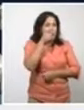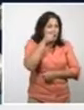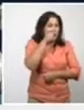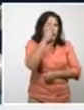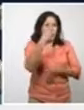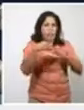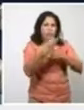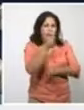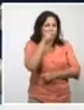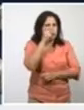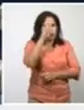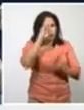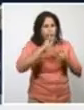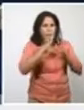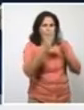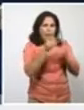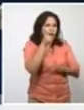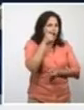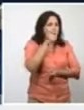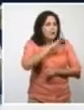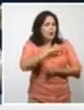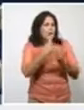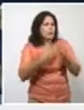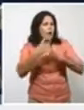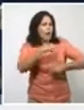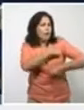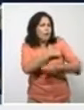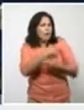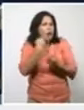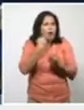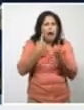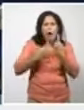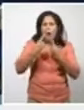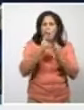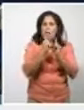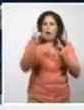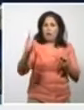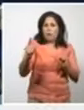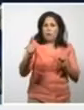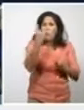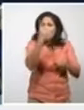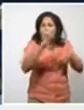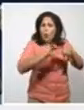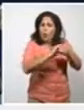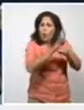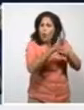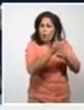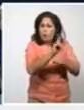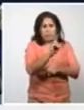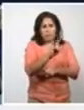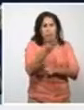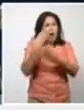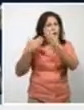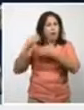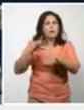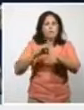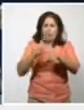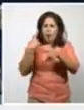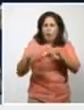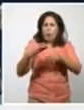y si tiene alguna sintomatología, pues se aísla. Eso no es por el coronavirus, eso es siempre. Y en el